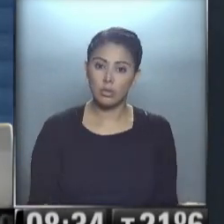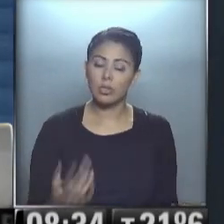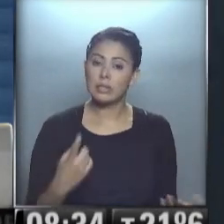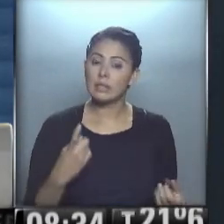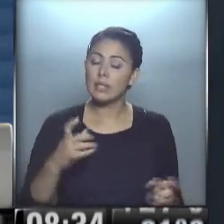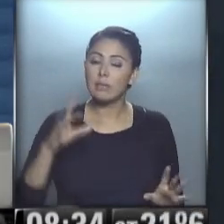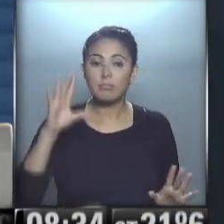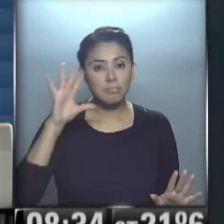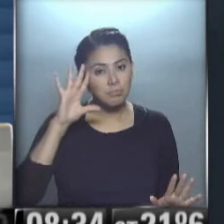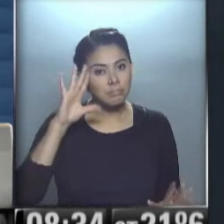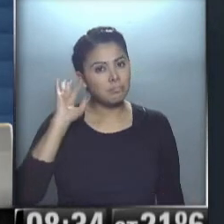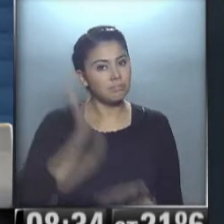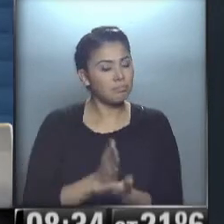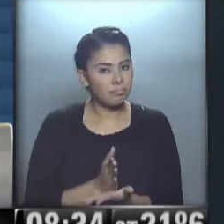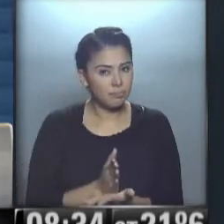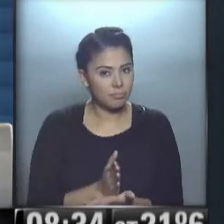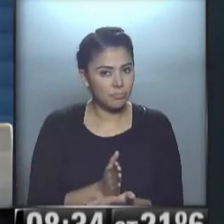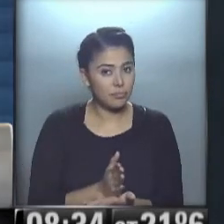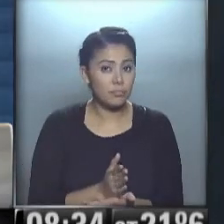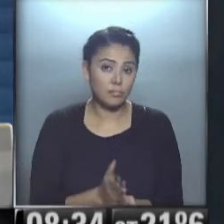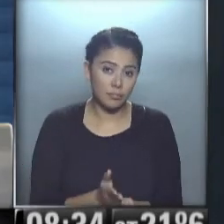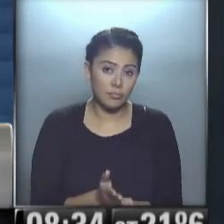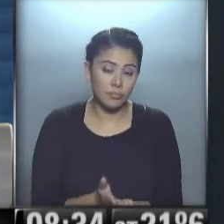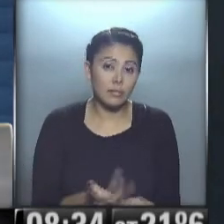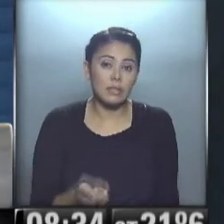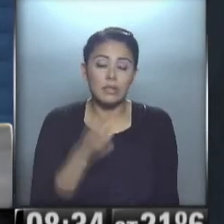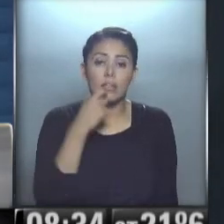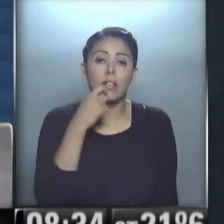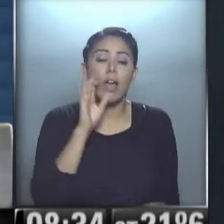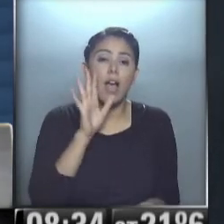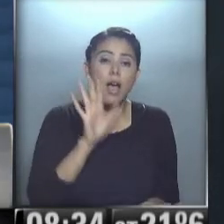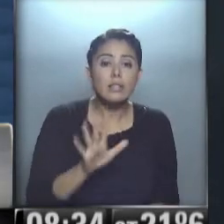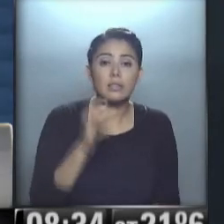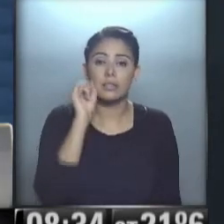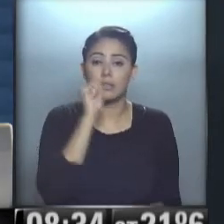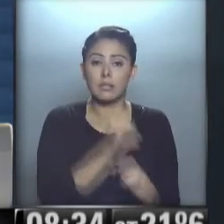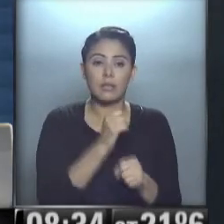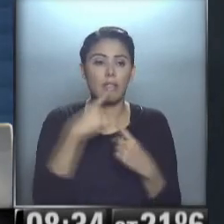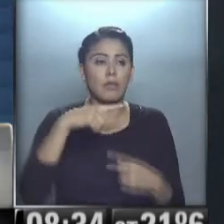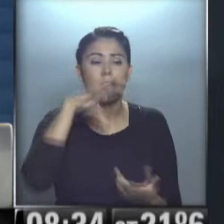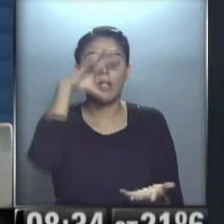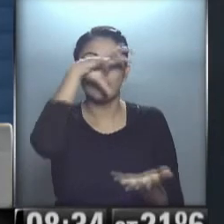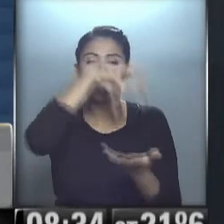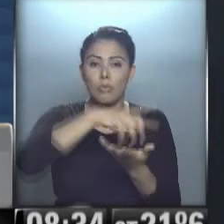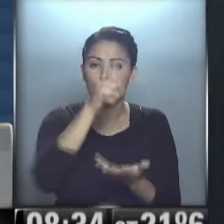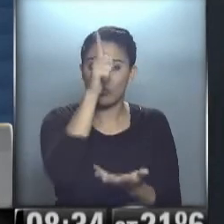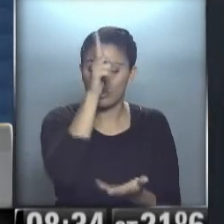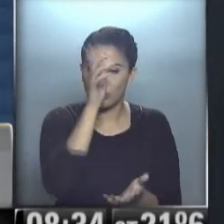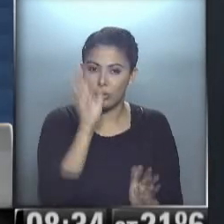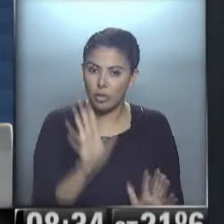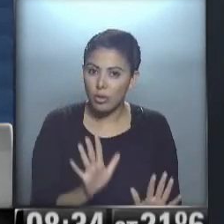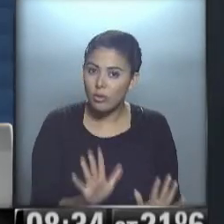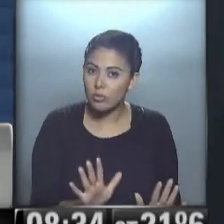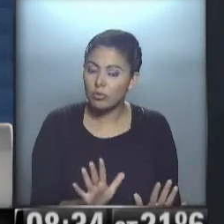ser muy rigurosos desde el punto de vista del funcionamiento de la institución policial. Porque en